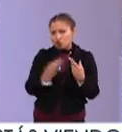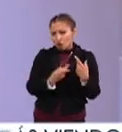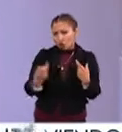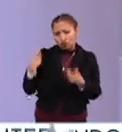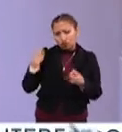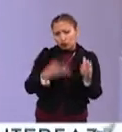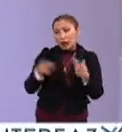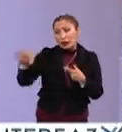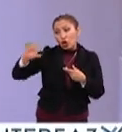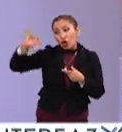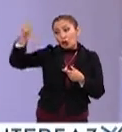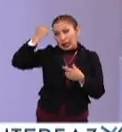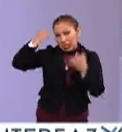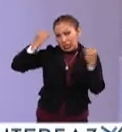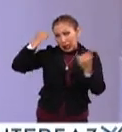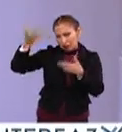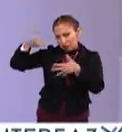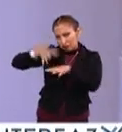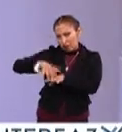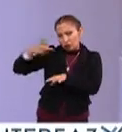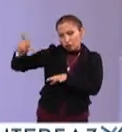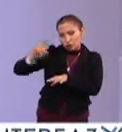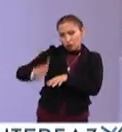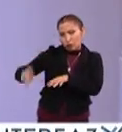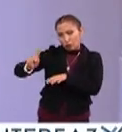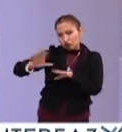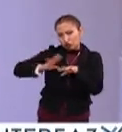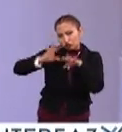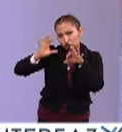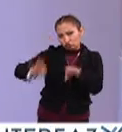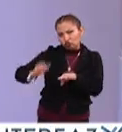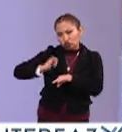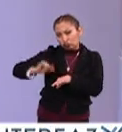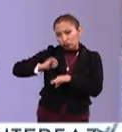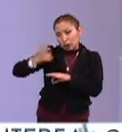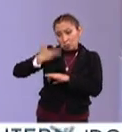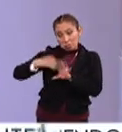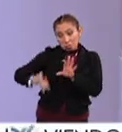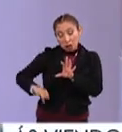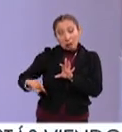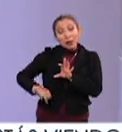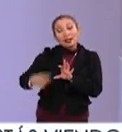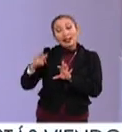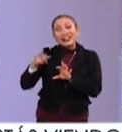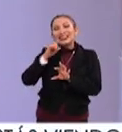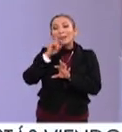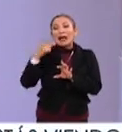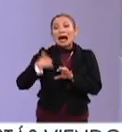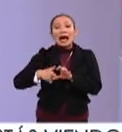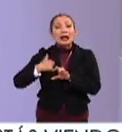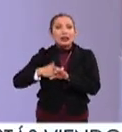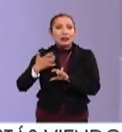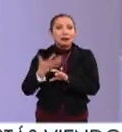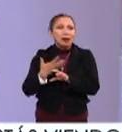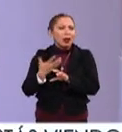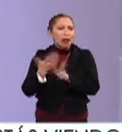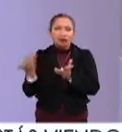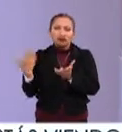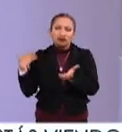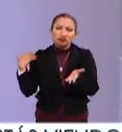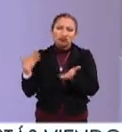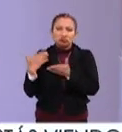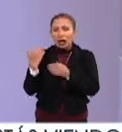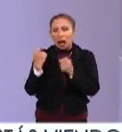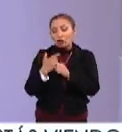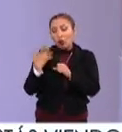mutuamente, ellos tienen otra política de inclusión de sus pueblos originarios que también nos parece pues muy interesante, y sobre todo que Canadá ha tenido durante los